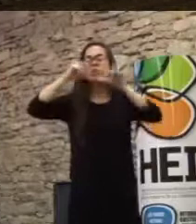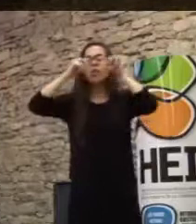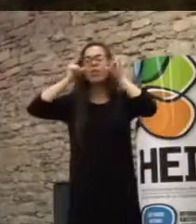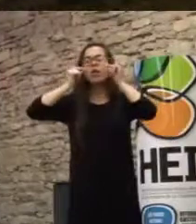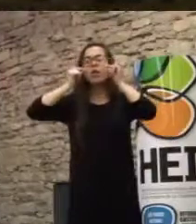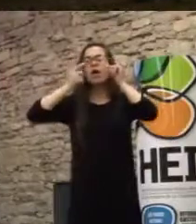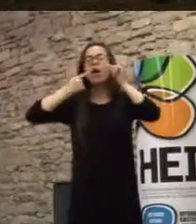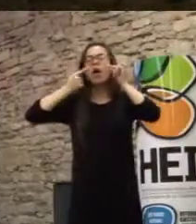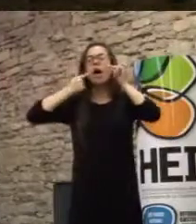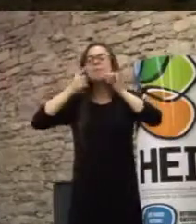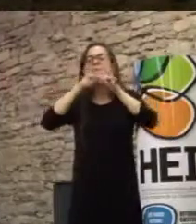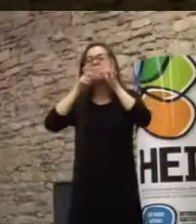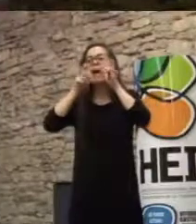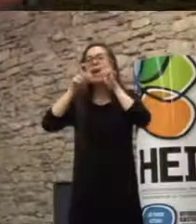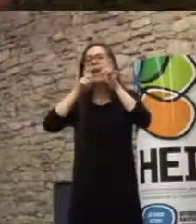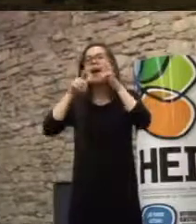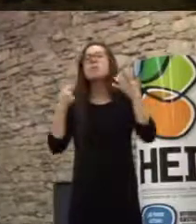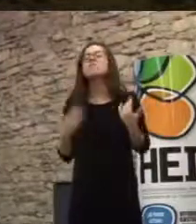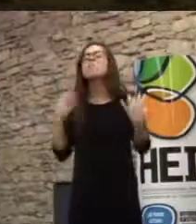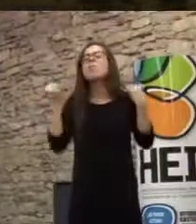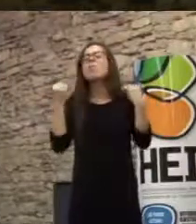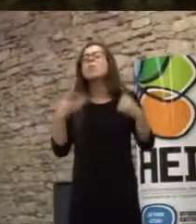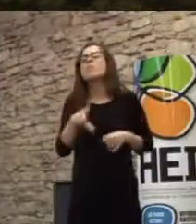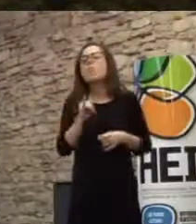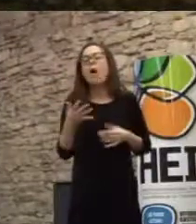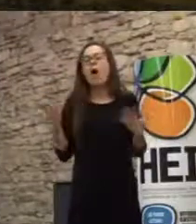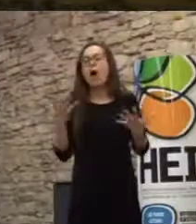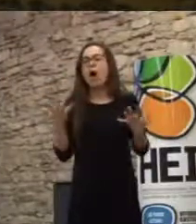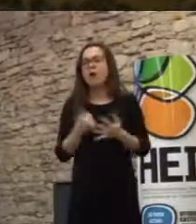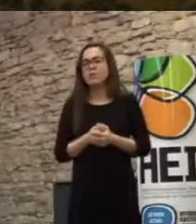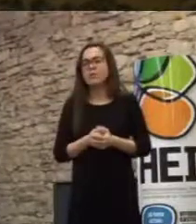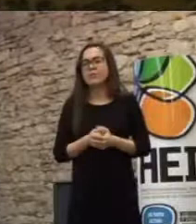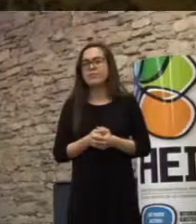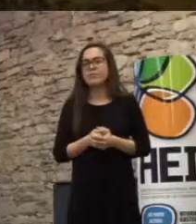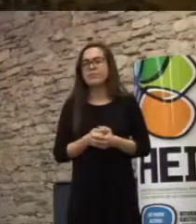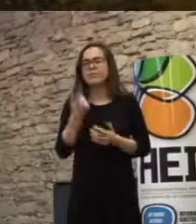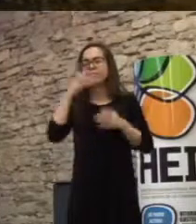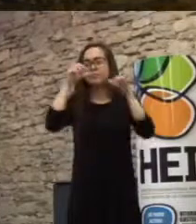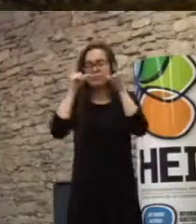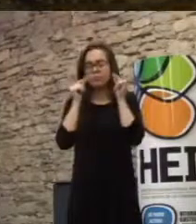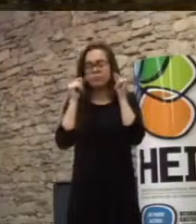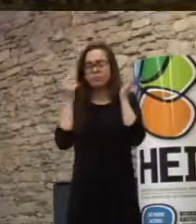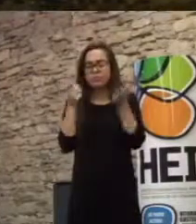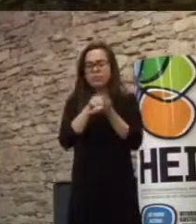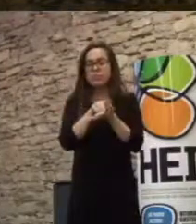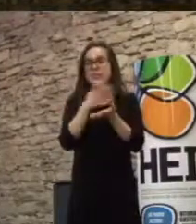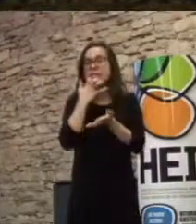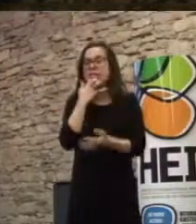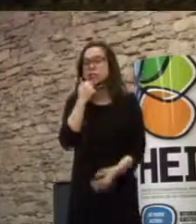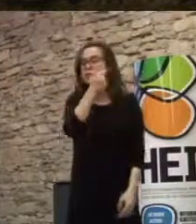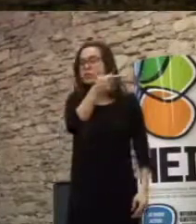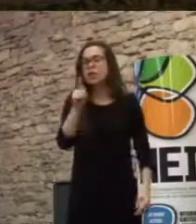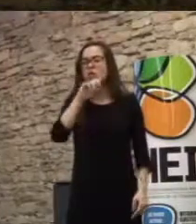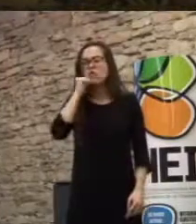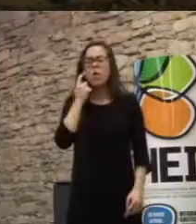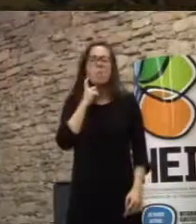ejemplo de hasta dónde pueden llegar las palabras y cerrar los ojos un instante y por ejemplo si yo te digo dolor